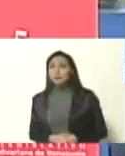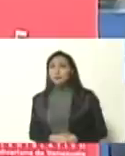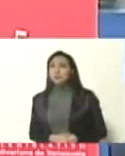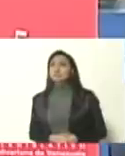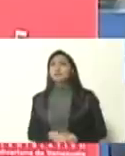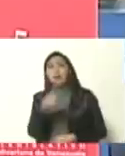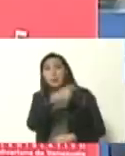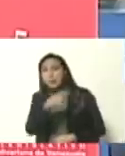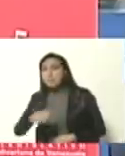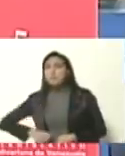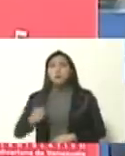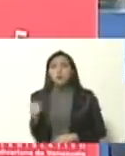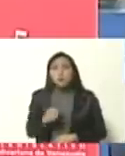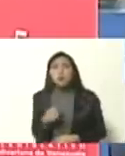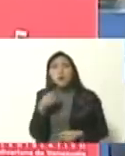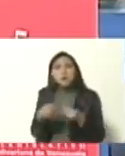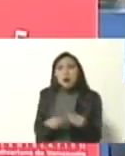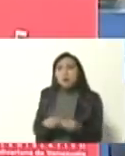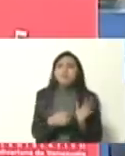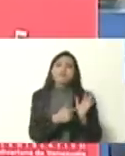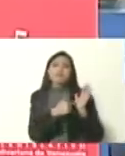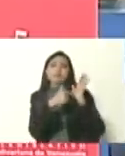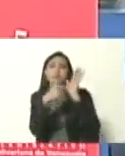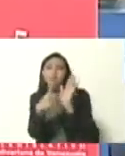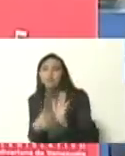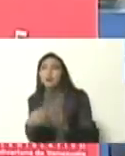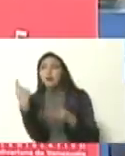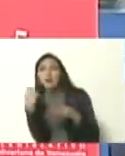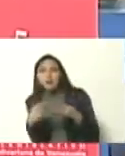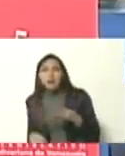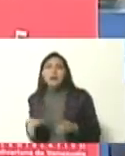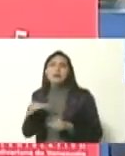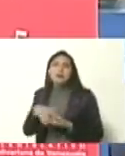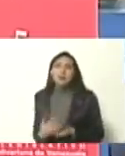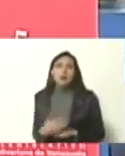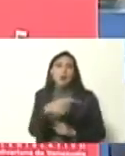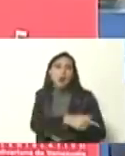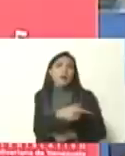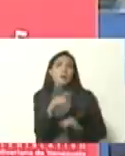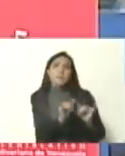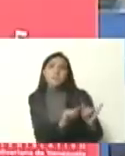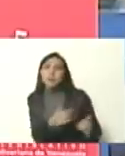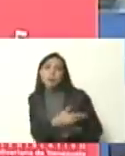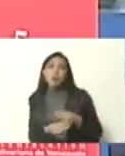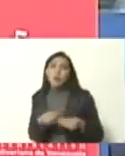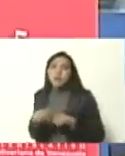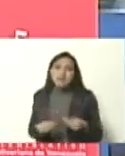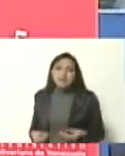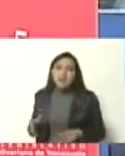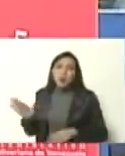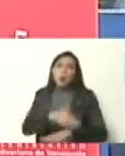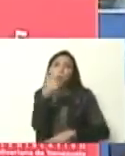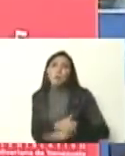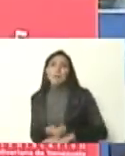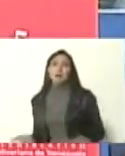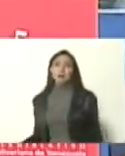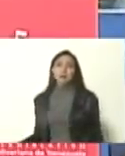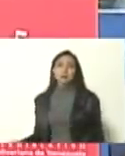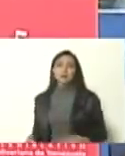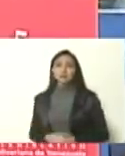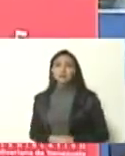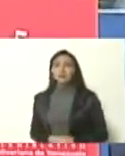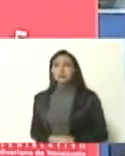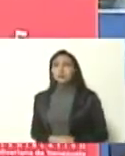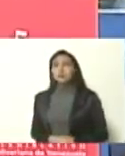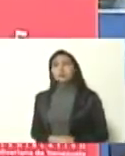inteligencia colombianos desmantelando aquellas situaciones que ellos mismos provocaron y que en todo caso ellos mismos ampararon.